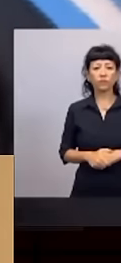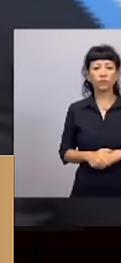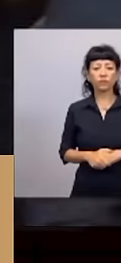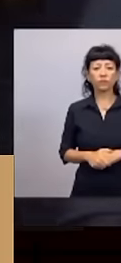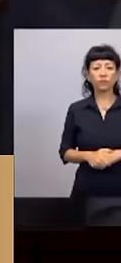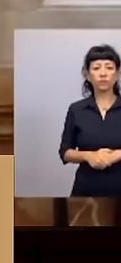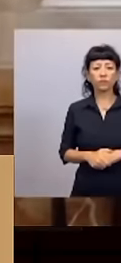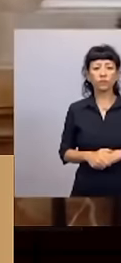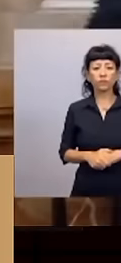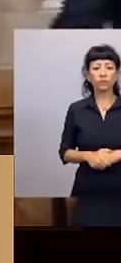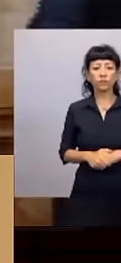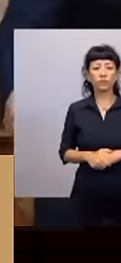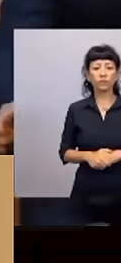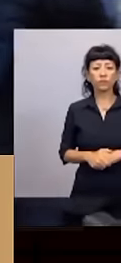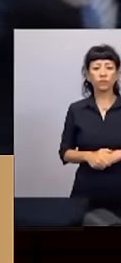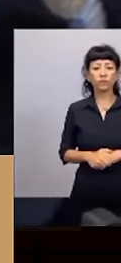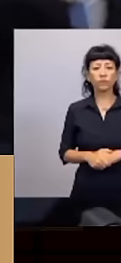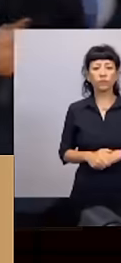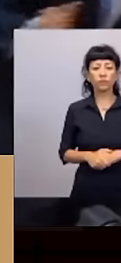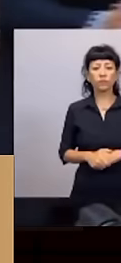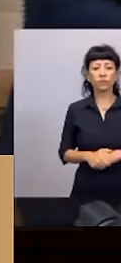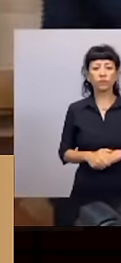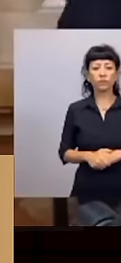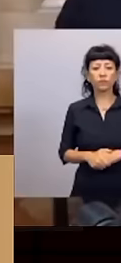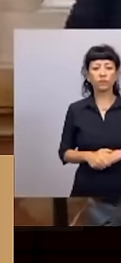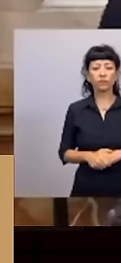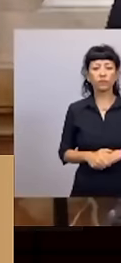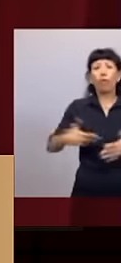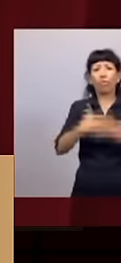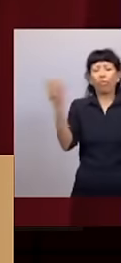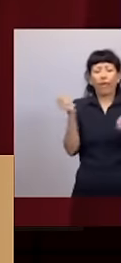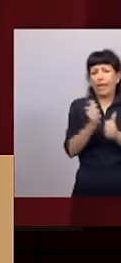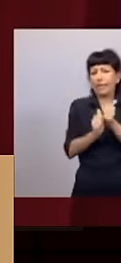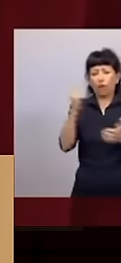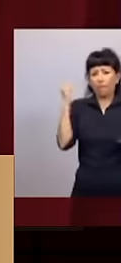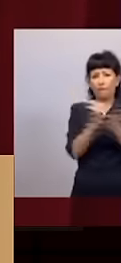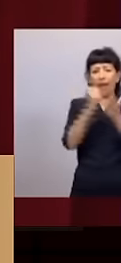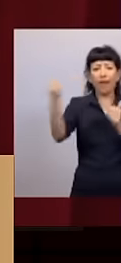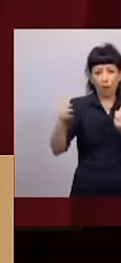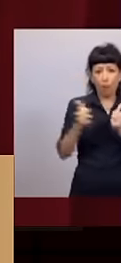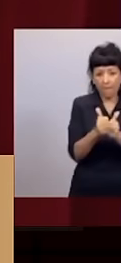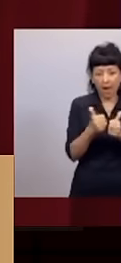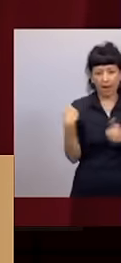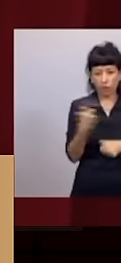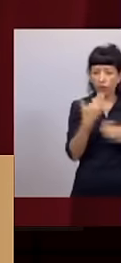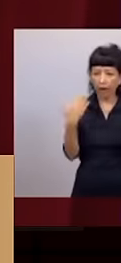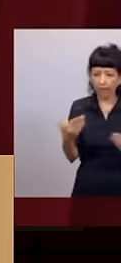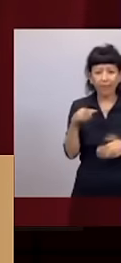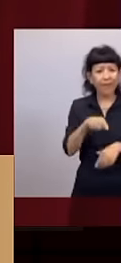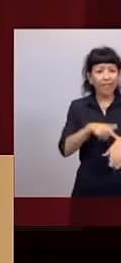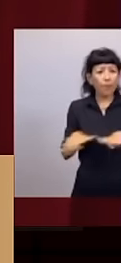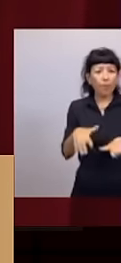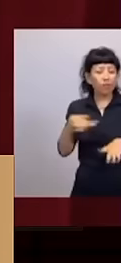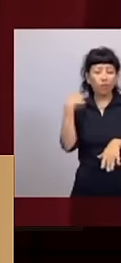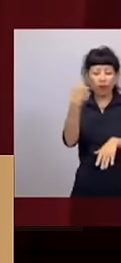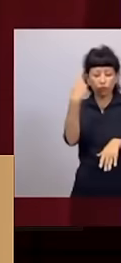Fondo Monetario Internacional cree que ahora mismo la economía está cayendo en torno a un 8%, cree que caerá en